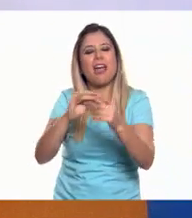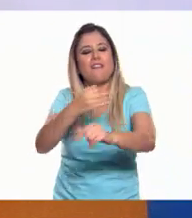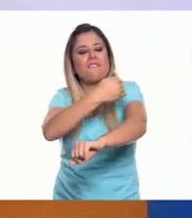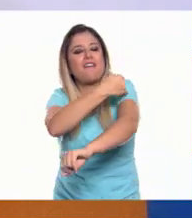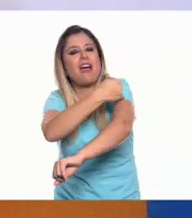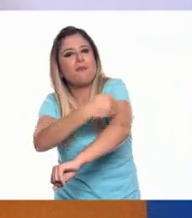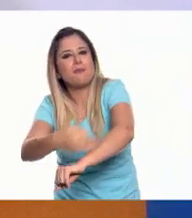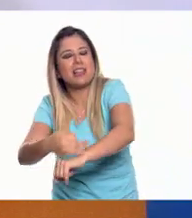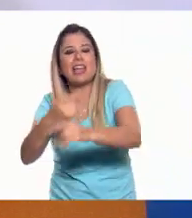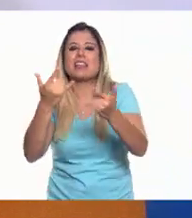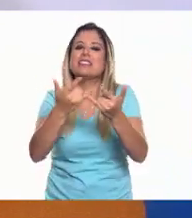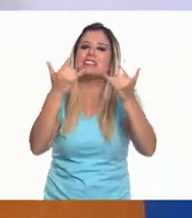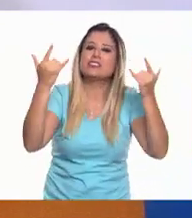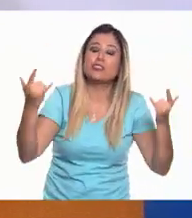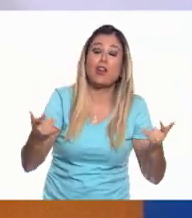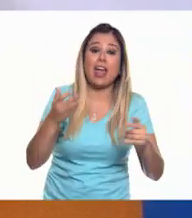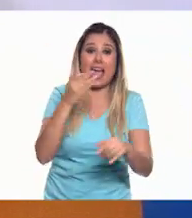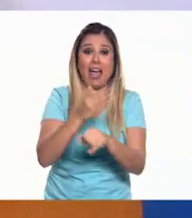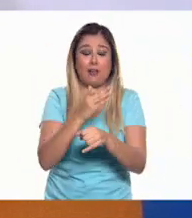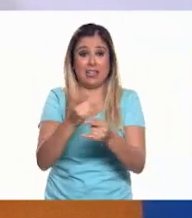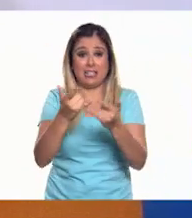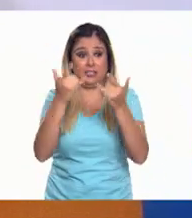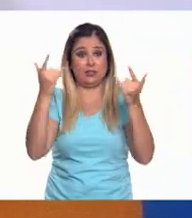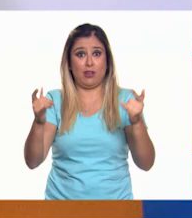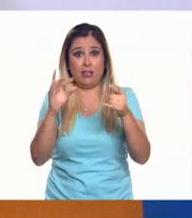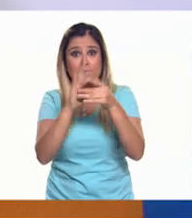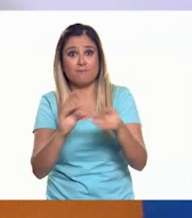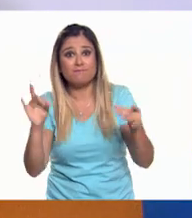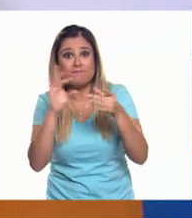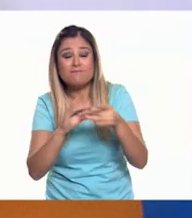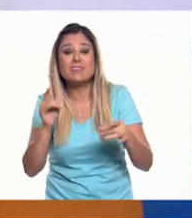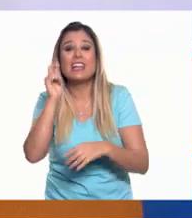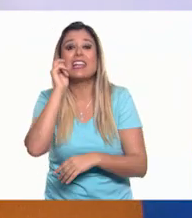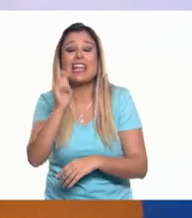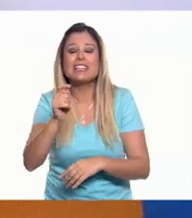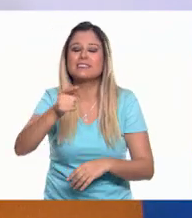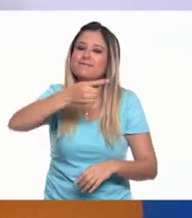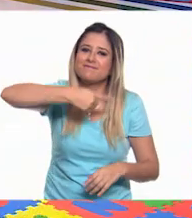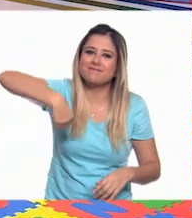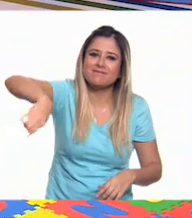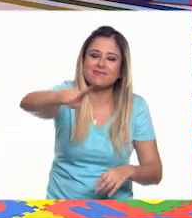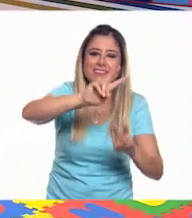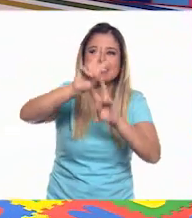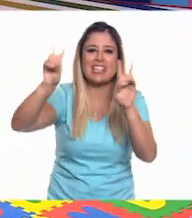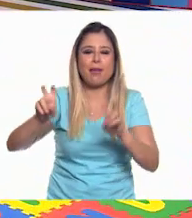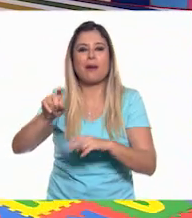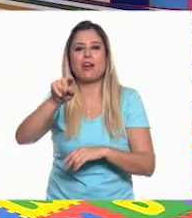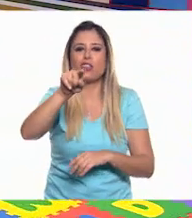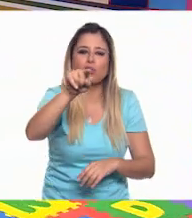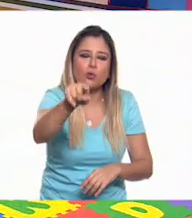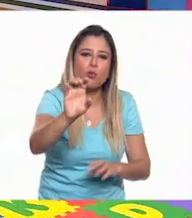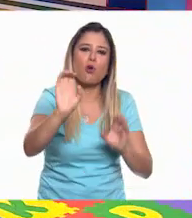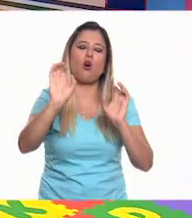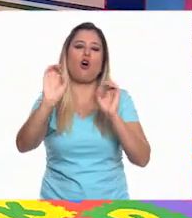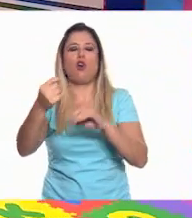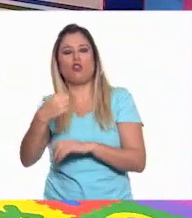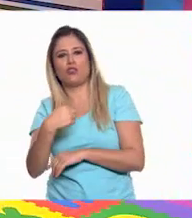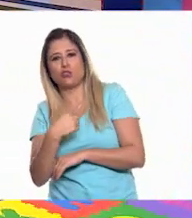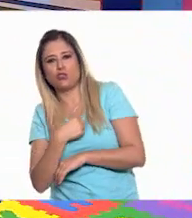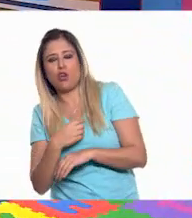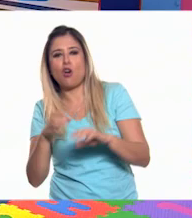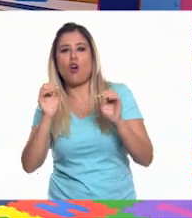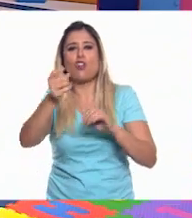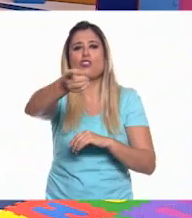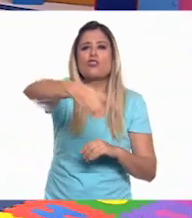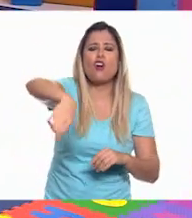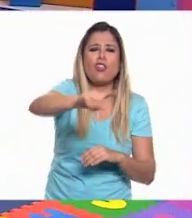familia. Y la historia que vamos a contar hoy tiene que ver con nosotros, contigo o conmigo, o con